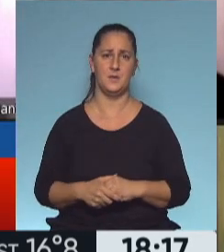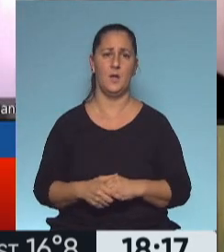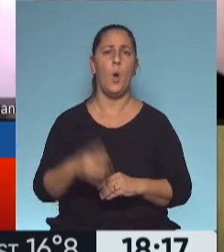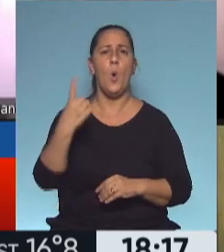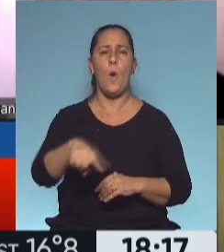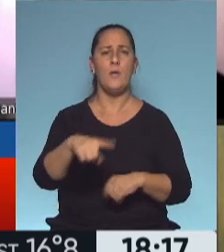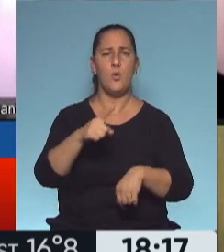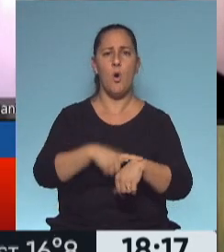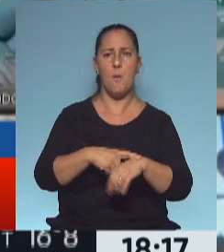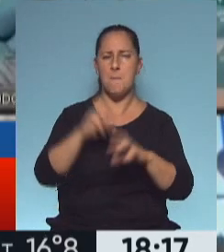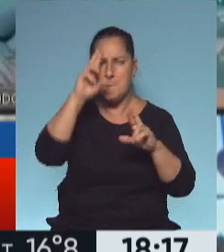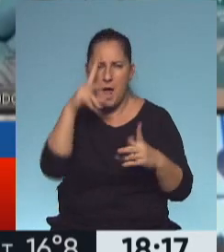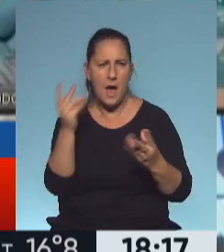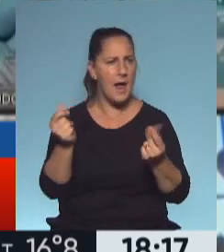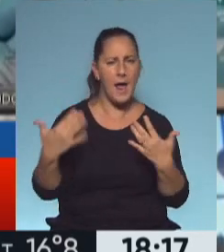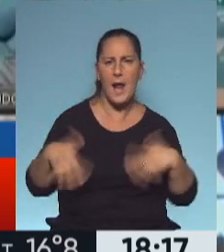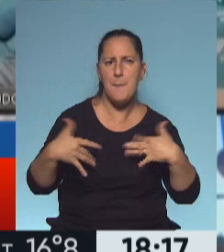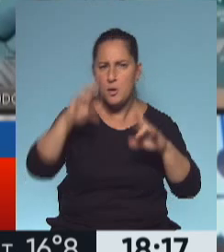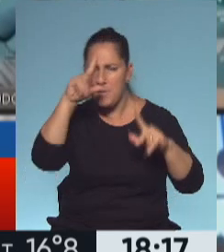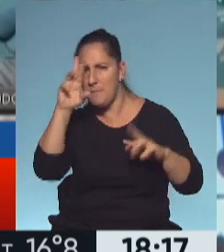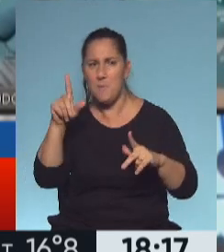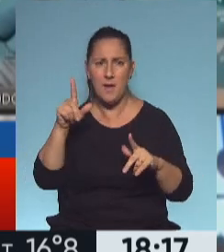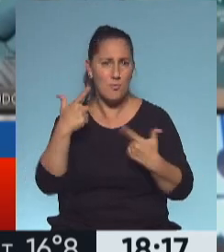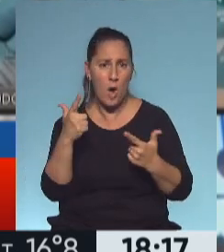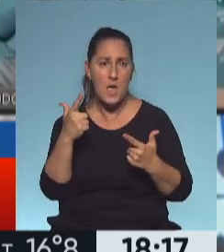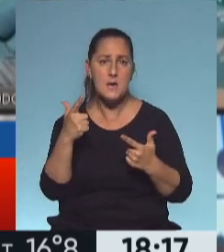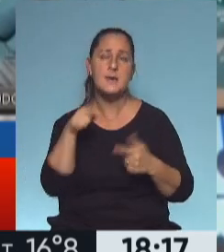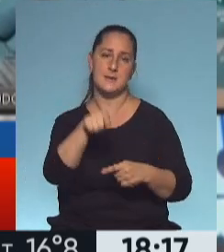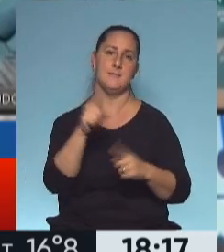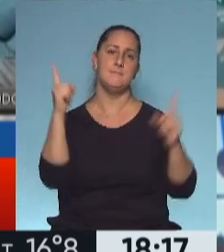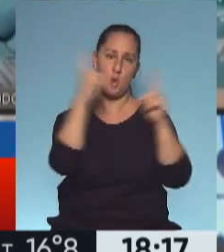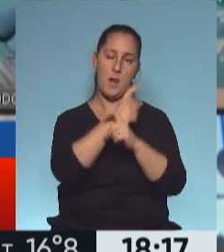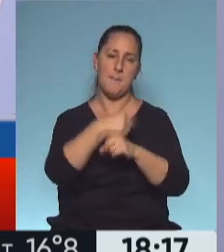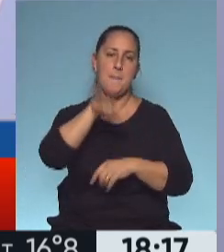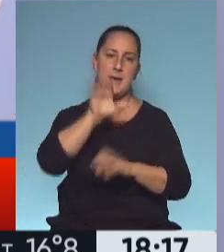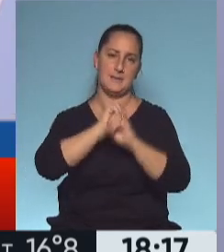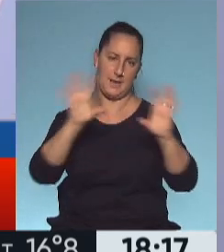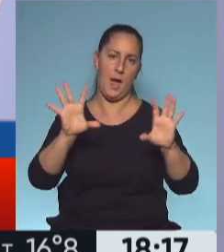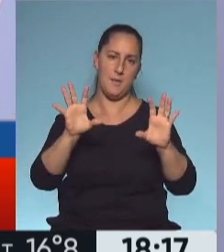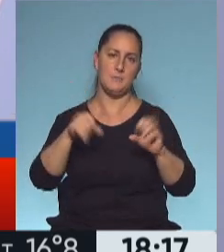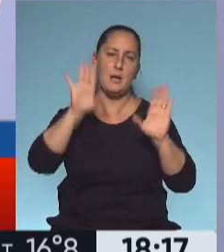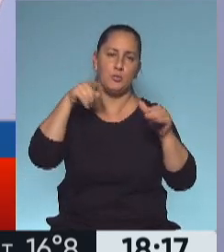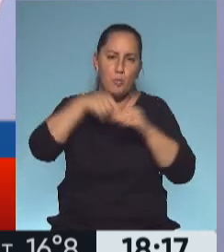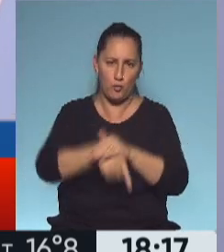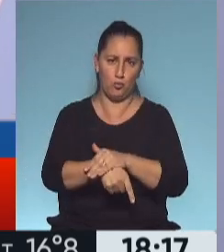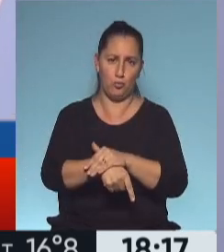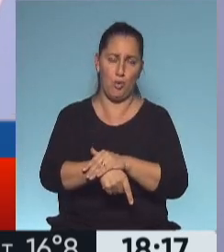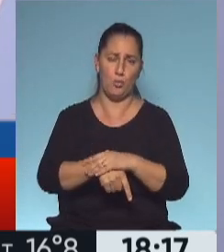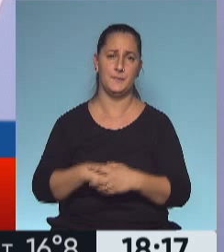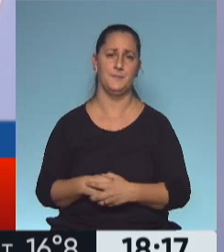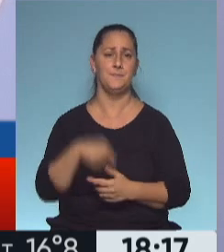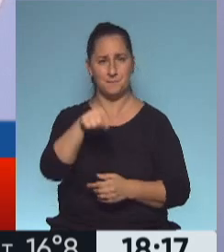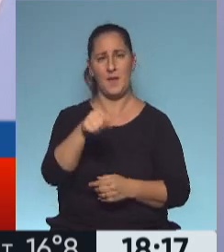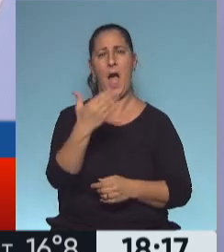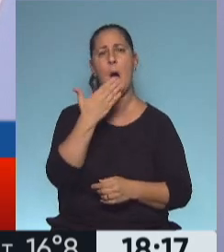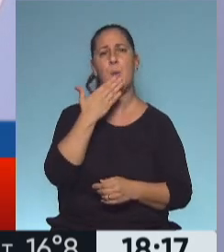de una forma consistente es cuando los problemas se vuelven bien profundos y se agravan. Y eso es lo que pasó a partir de